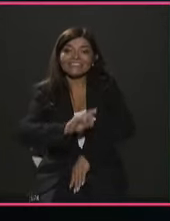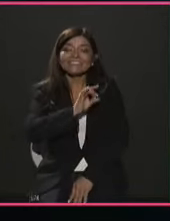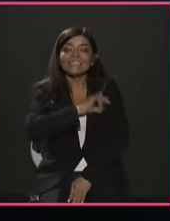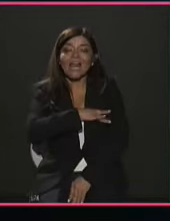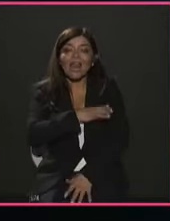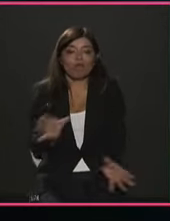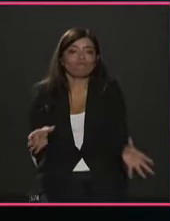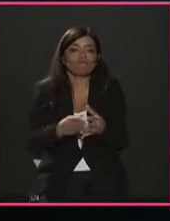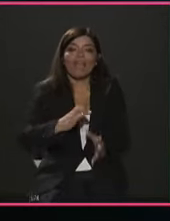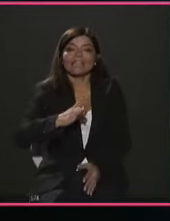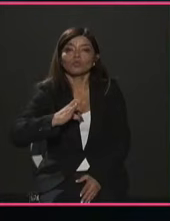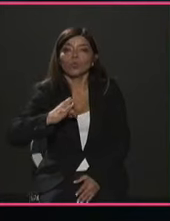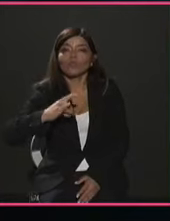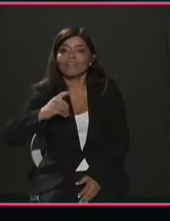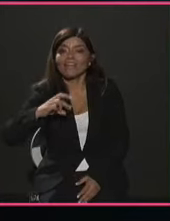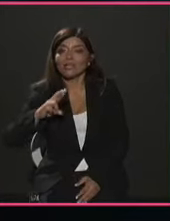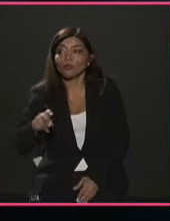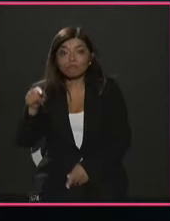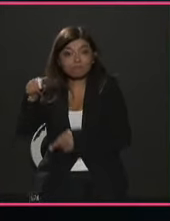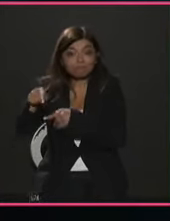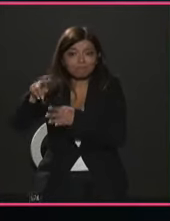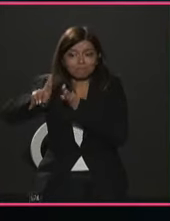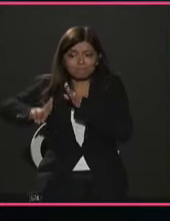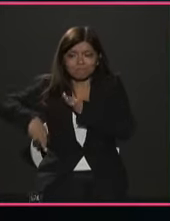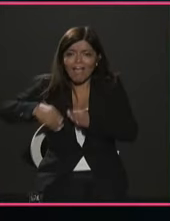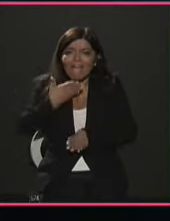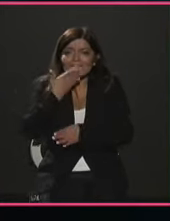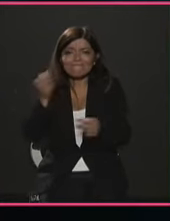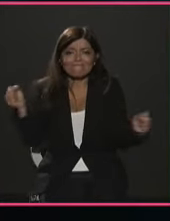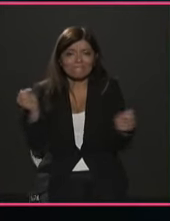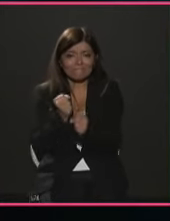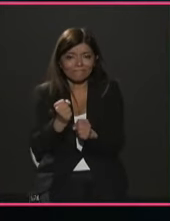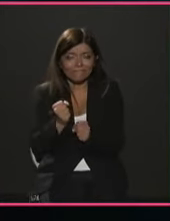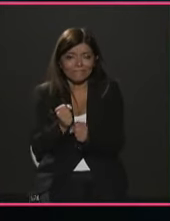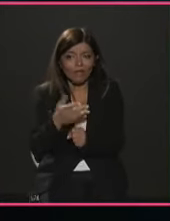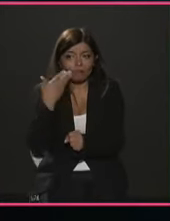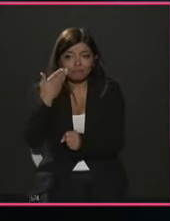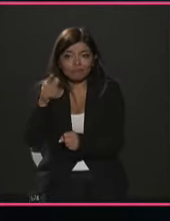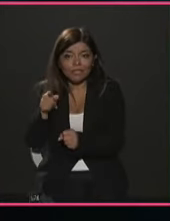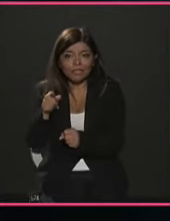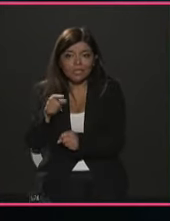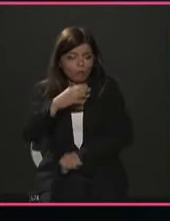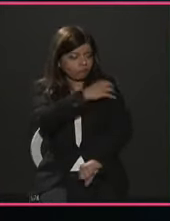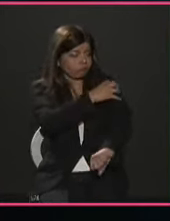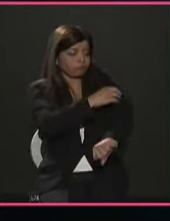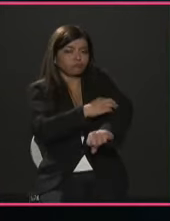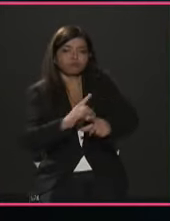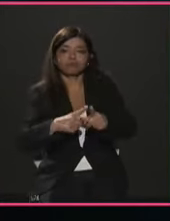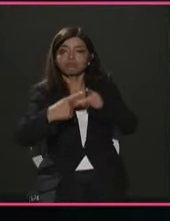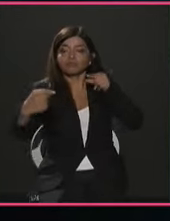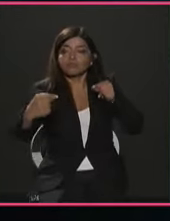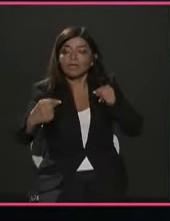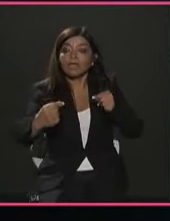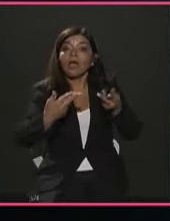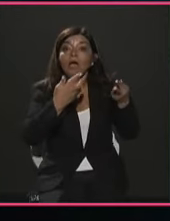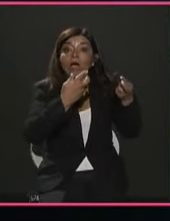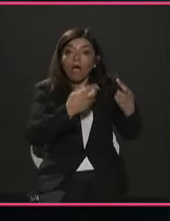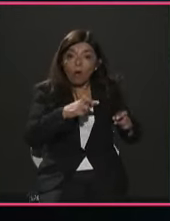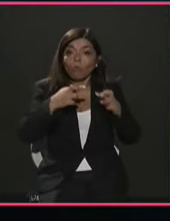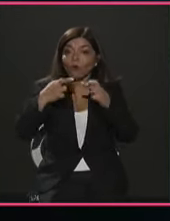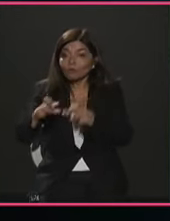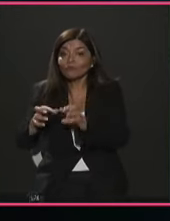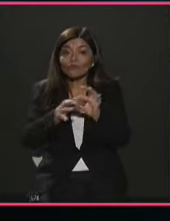base escudero si no me equivoco está recorriendo todo chile y por lo tanto dandole oportunidad